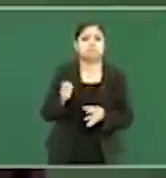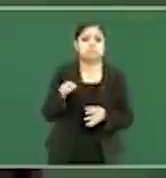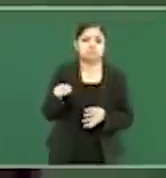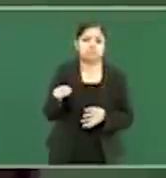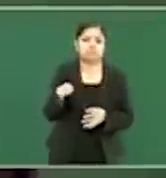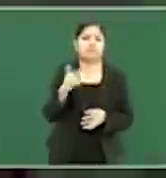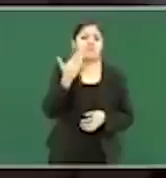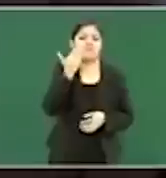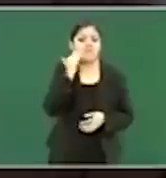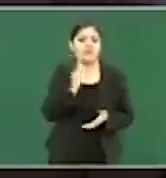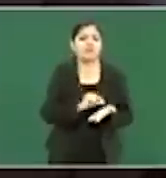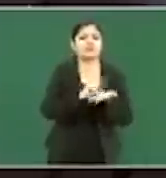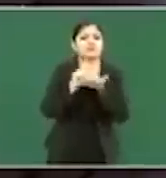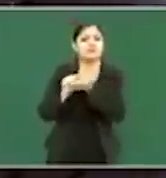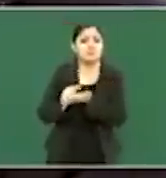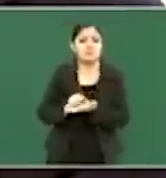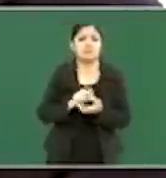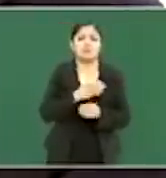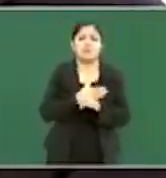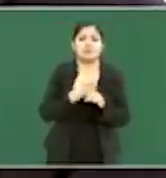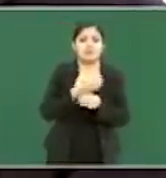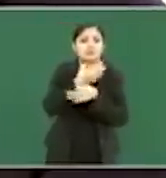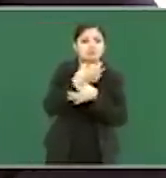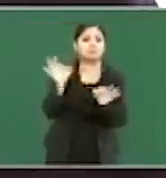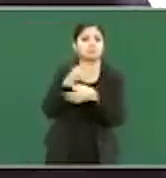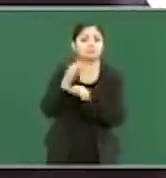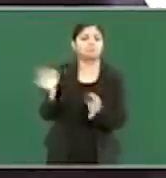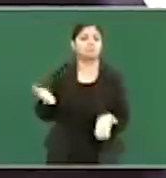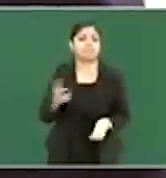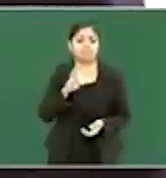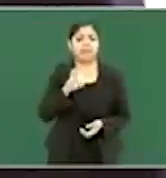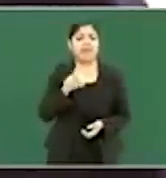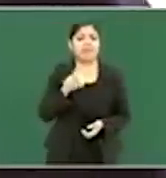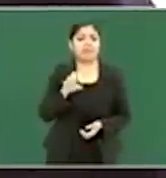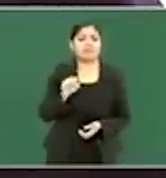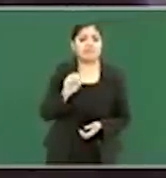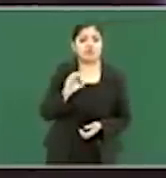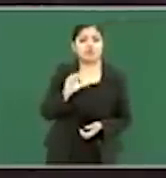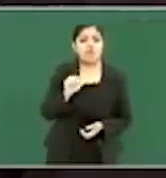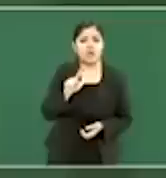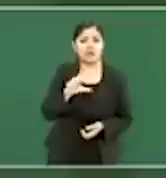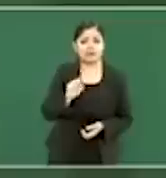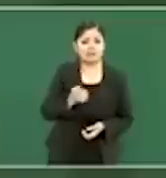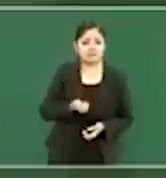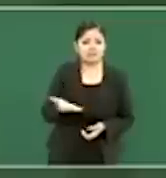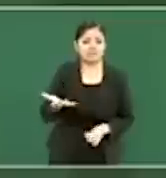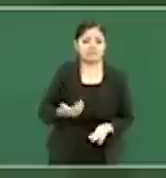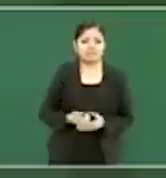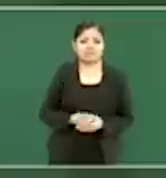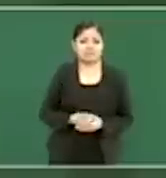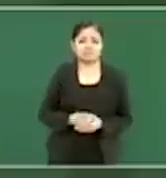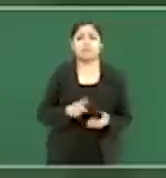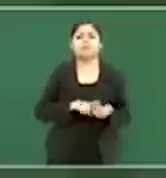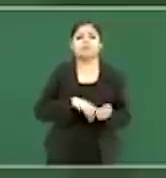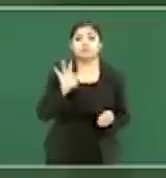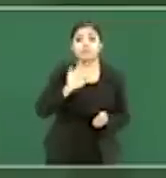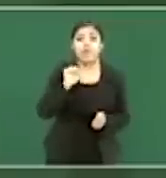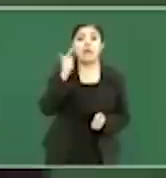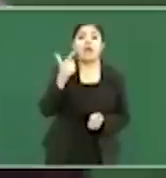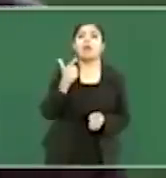Entonces, cuando hay algo, puede ser una eminencia, un premio Nobel,